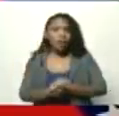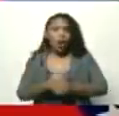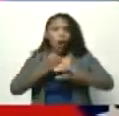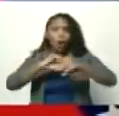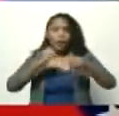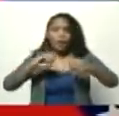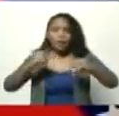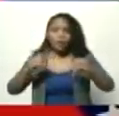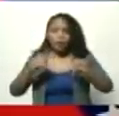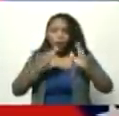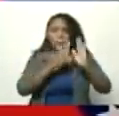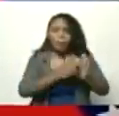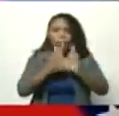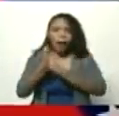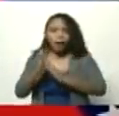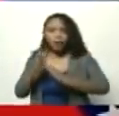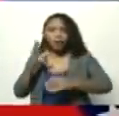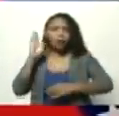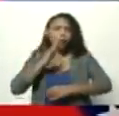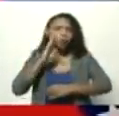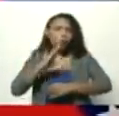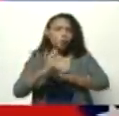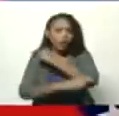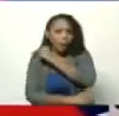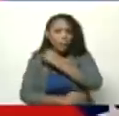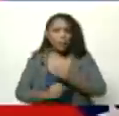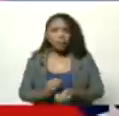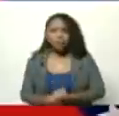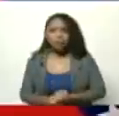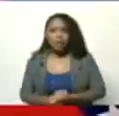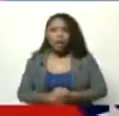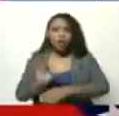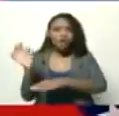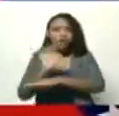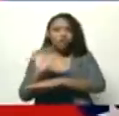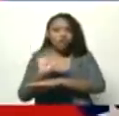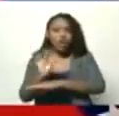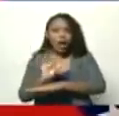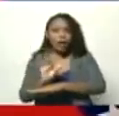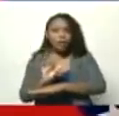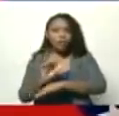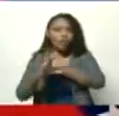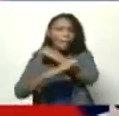organizaciones criminales, por supuesto, funcionarios corruptos,